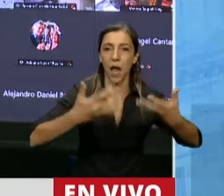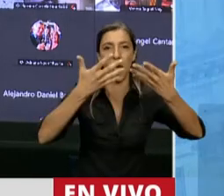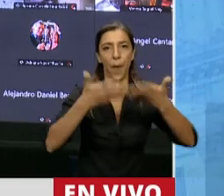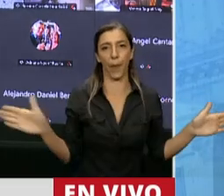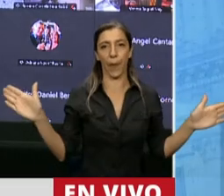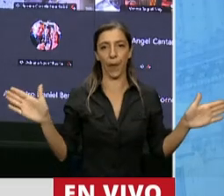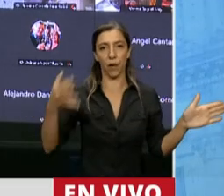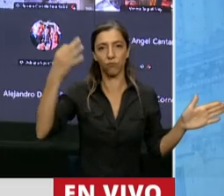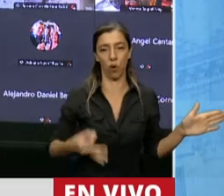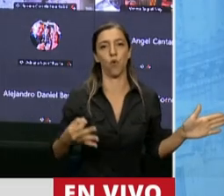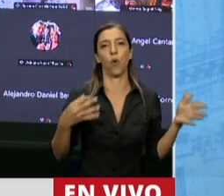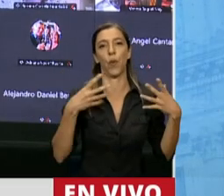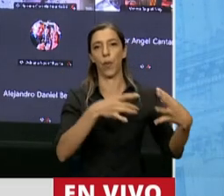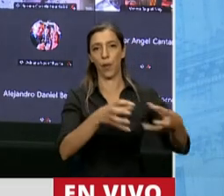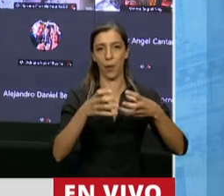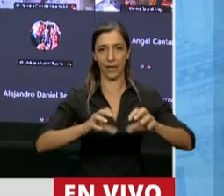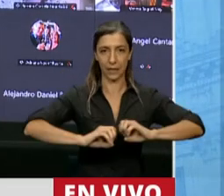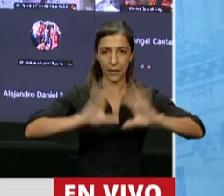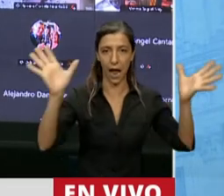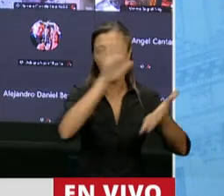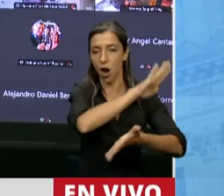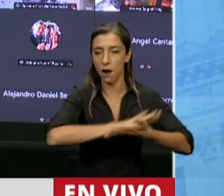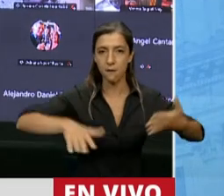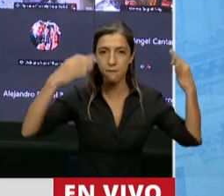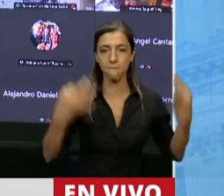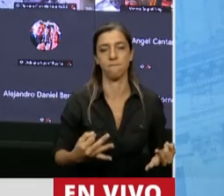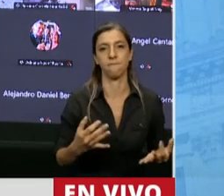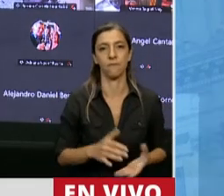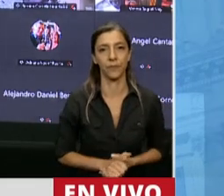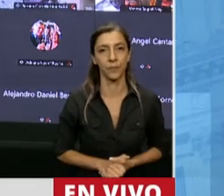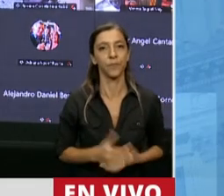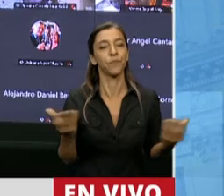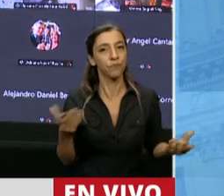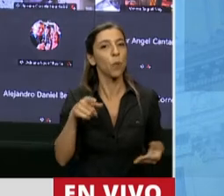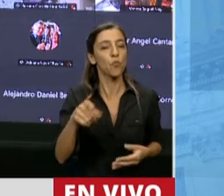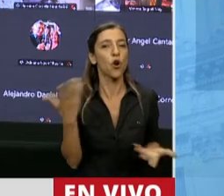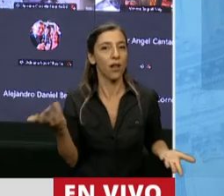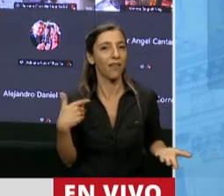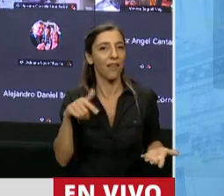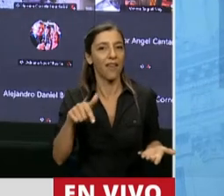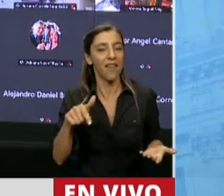verdadero Parlamento abierto es aquel que toma a la participación ciudadana como una herramienta que